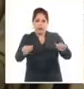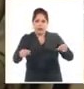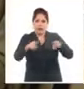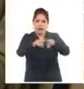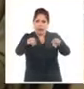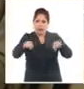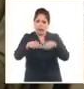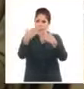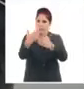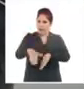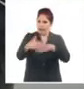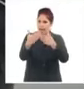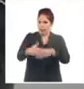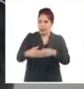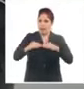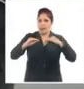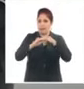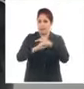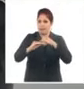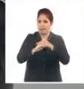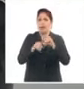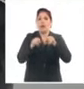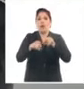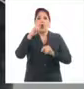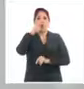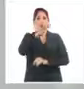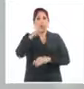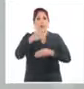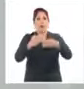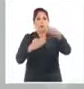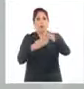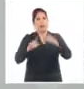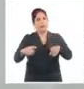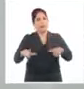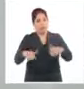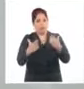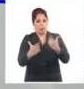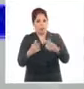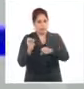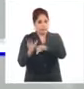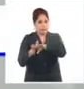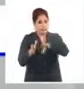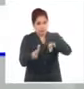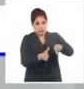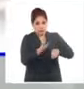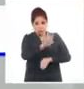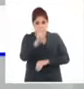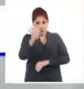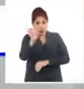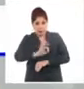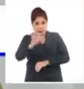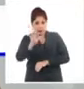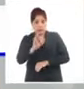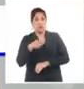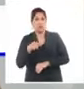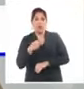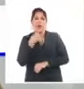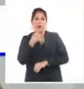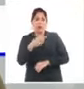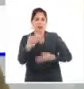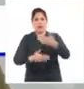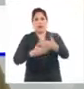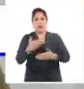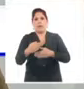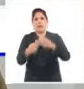urbanísticas y las normas de construcción. Nosotros comenzamos el año dando respuesta al 44% de los trámites que hace la